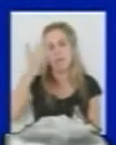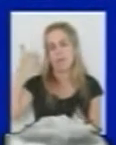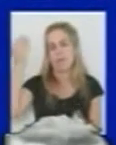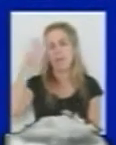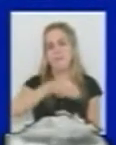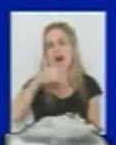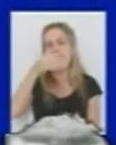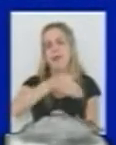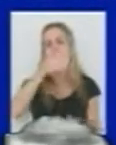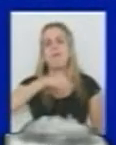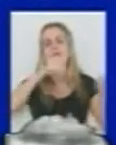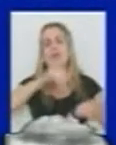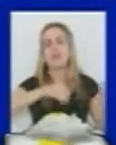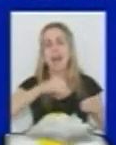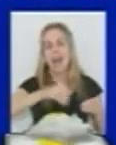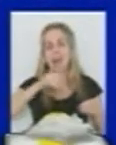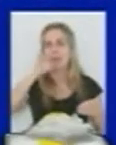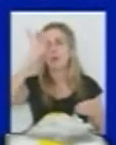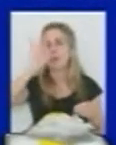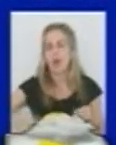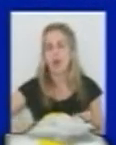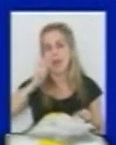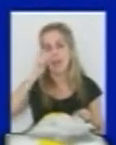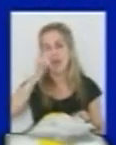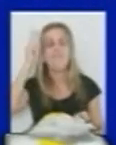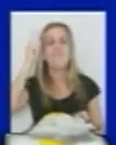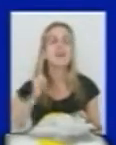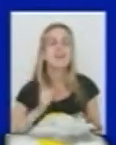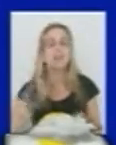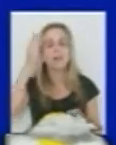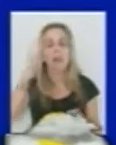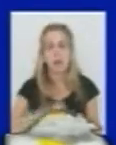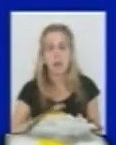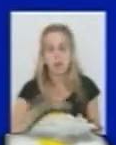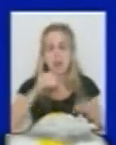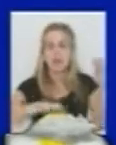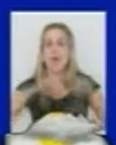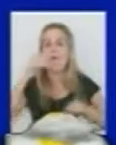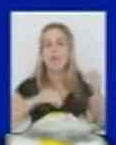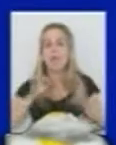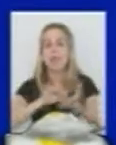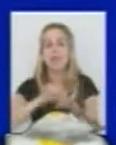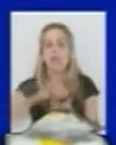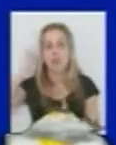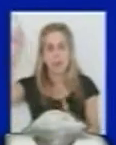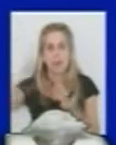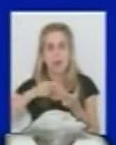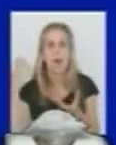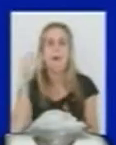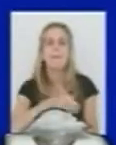83, votó un 29. Qué flojito, ¿eh? Lo de Insaurralde. Presentismo,